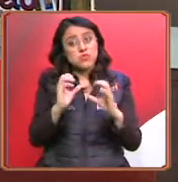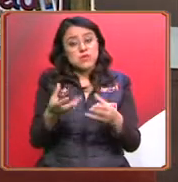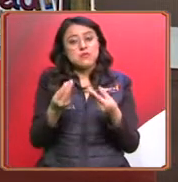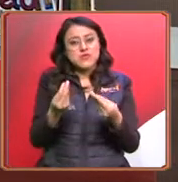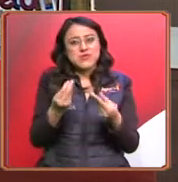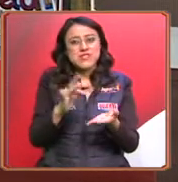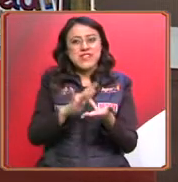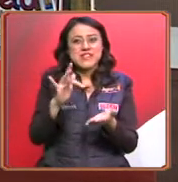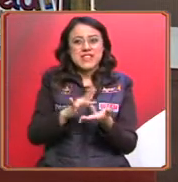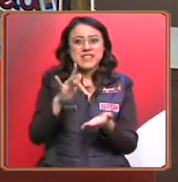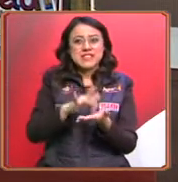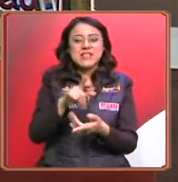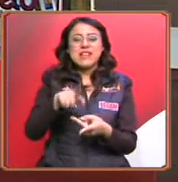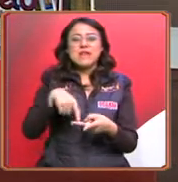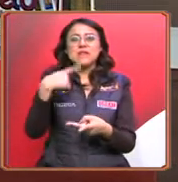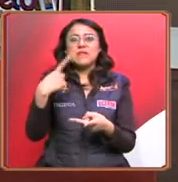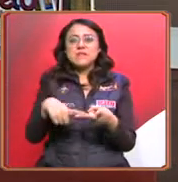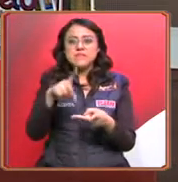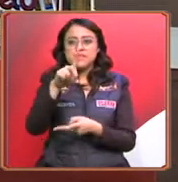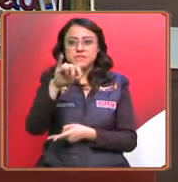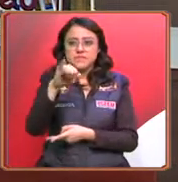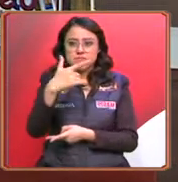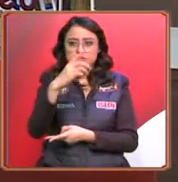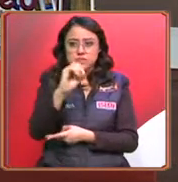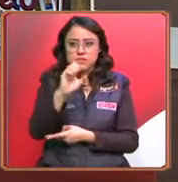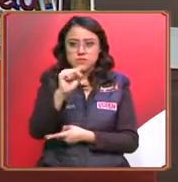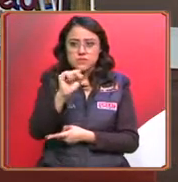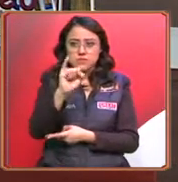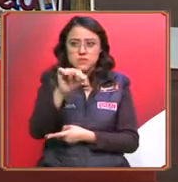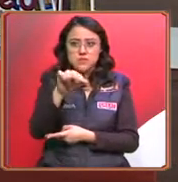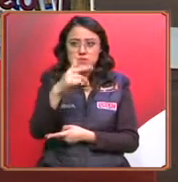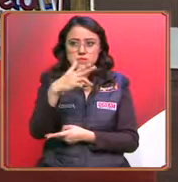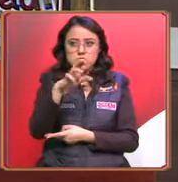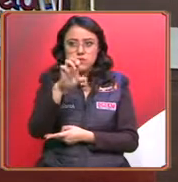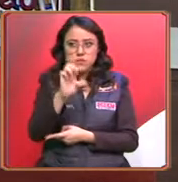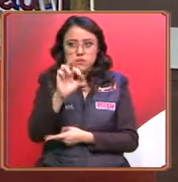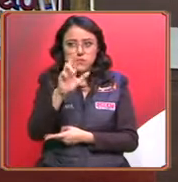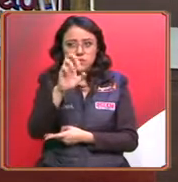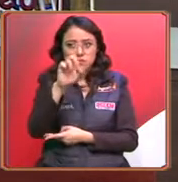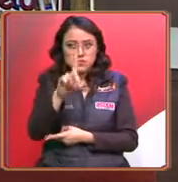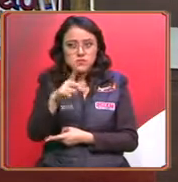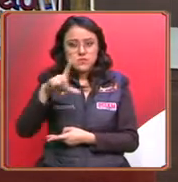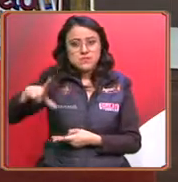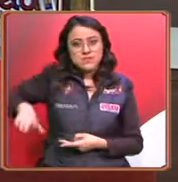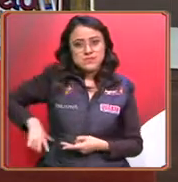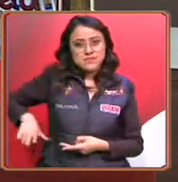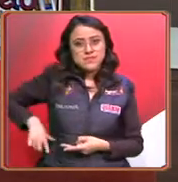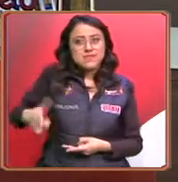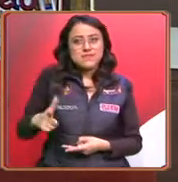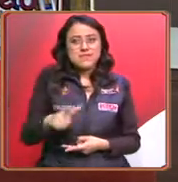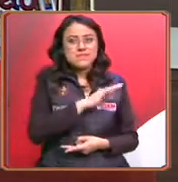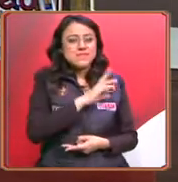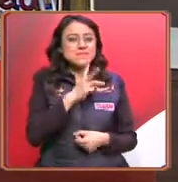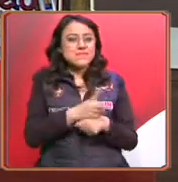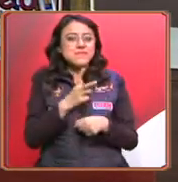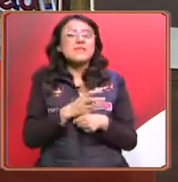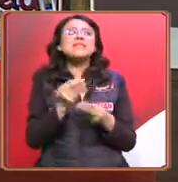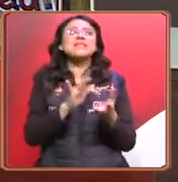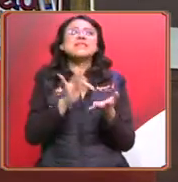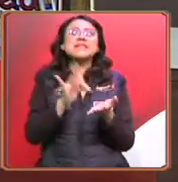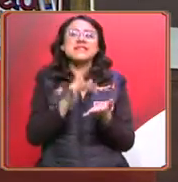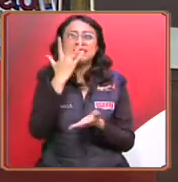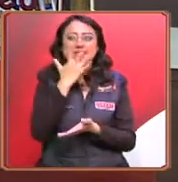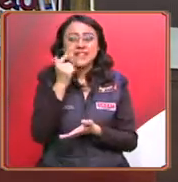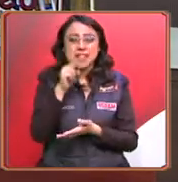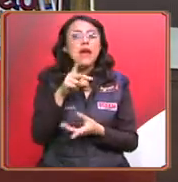por ellos. Gracias, Diego Schumann Rodríguez Vallejo, gobernador de Guanajuato. Gracias por la invitación para que viéramos esto. Que a